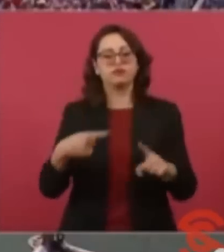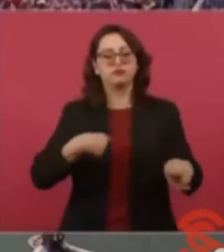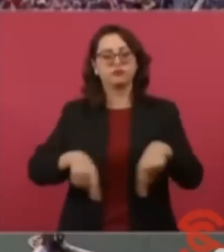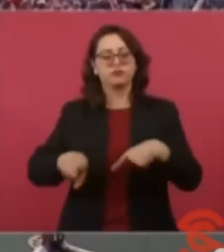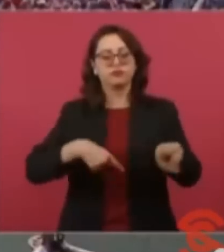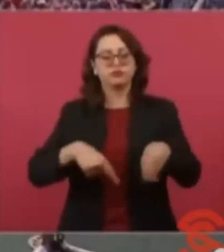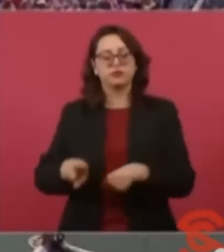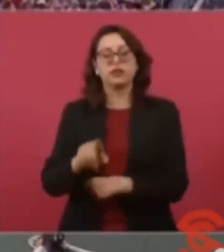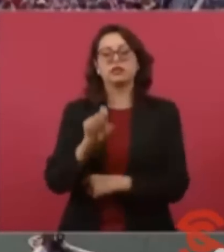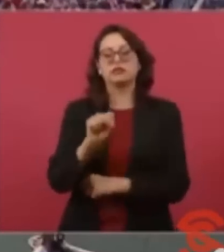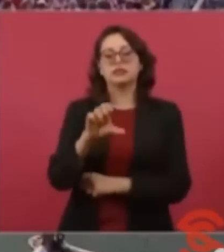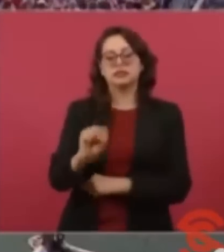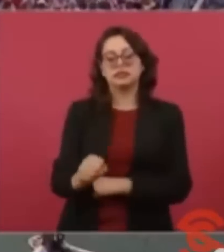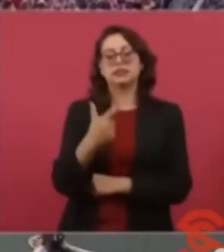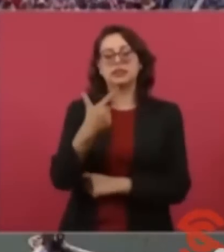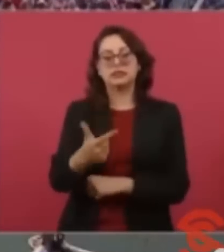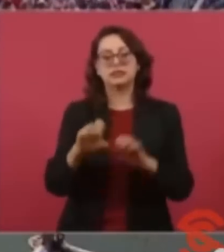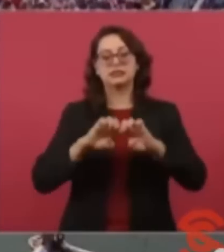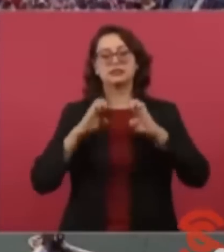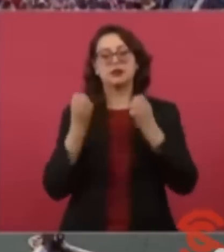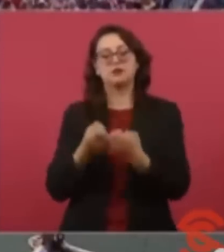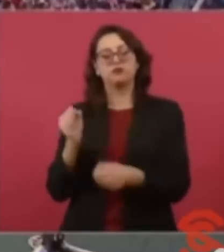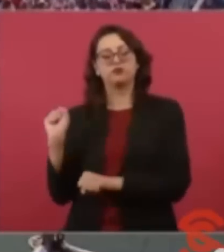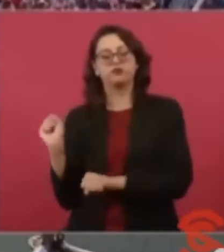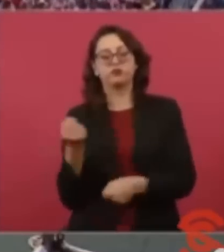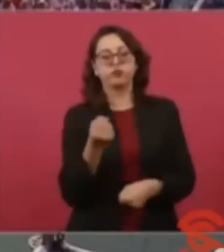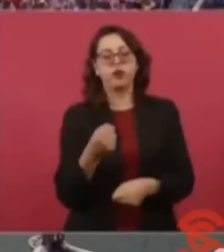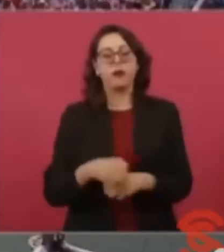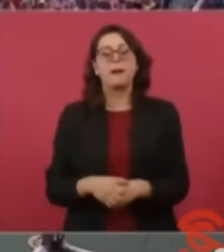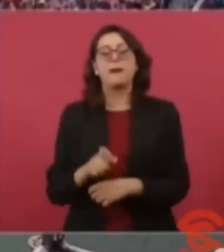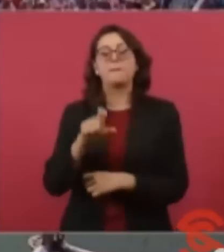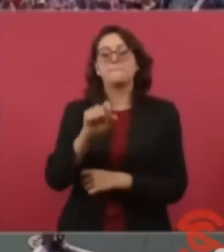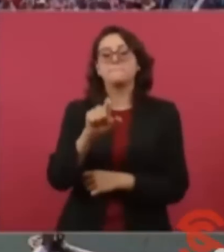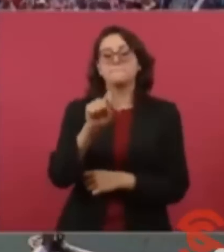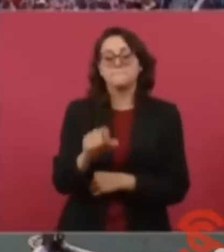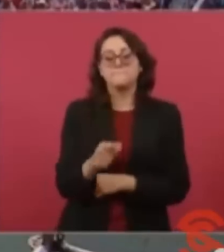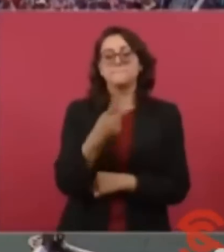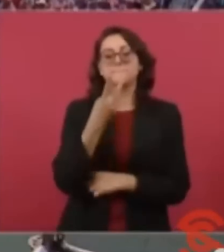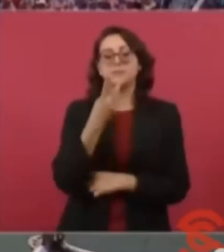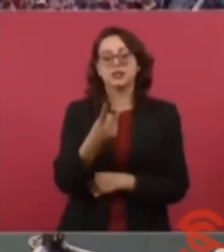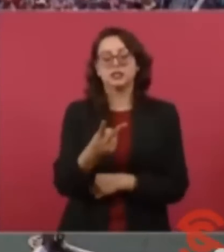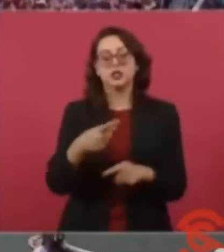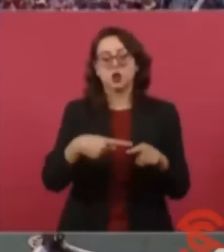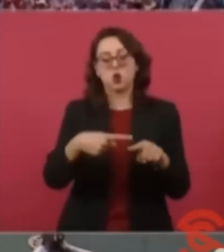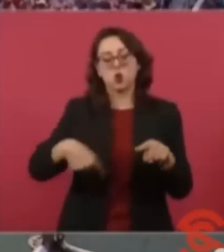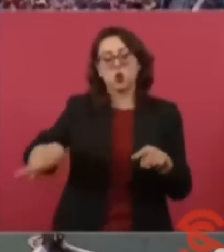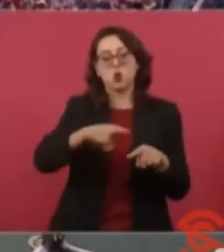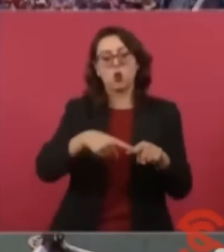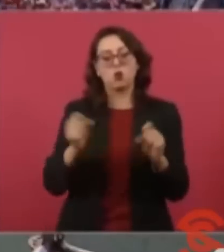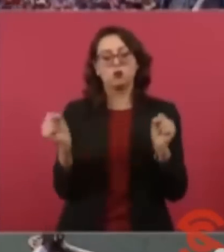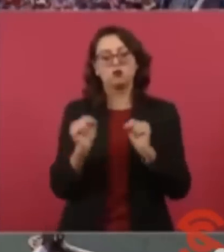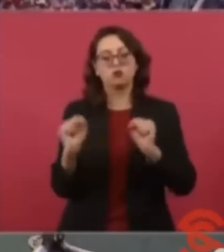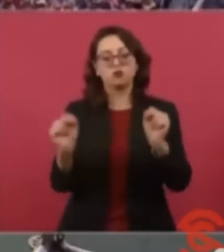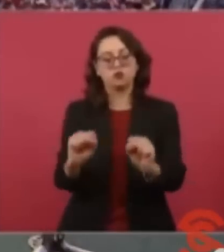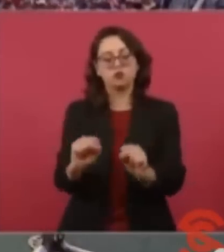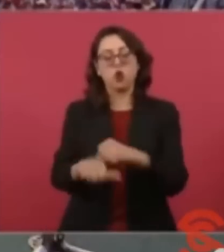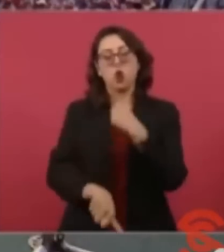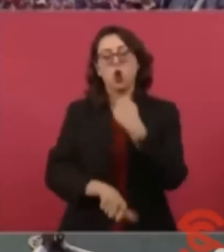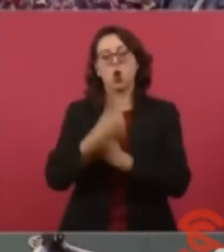67 campos de béisbol, 24 pistas de atletismo y 11